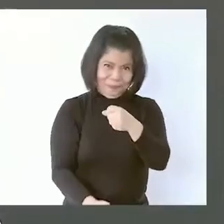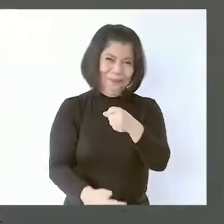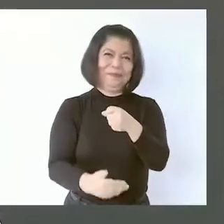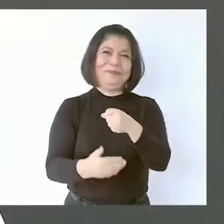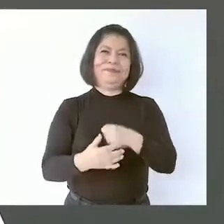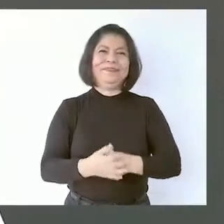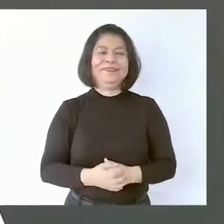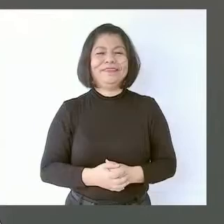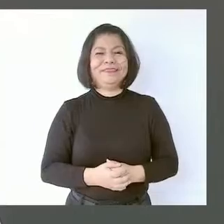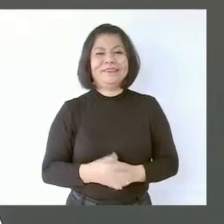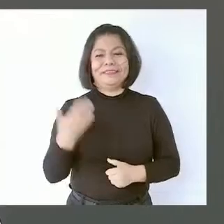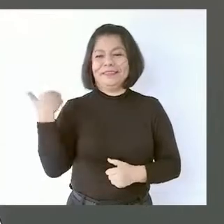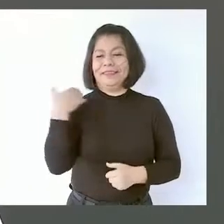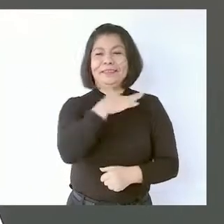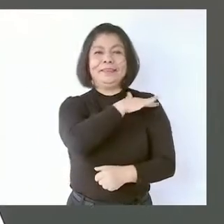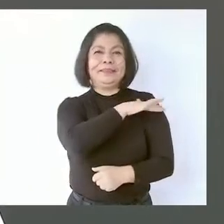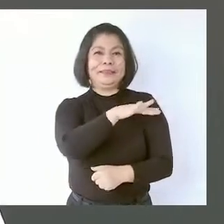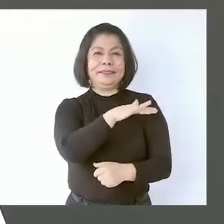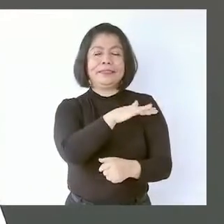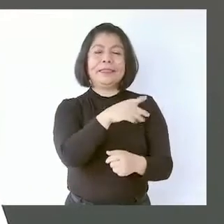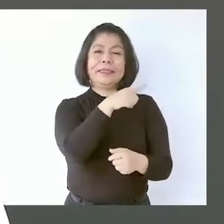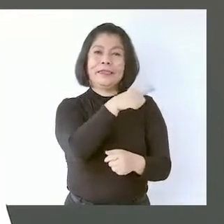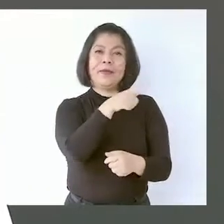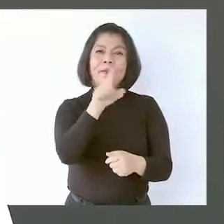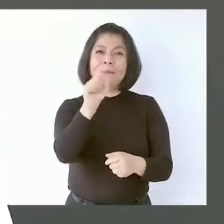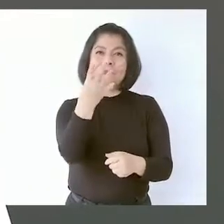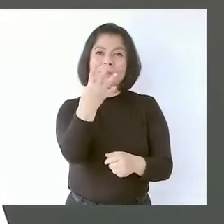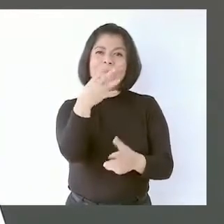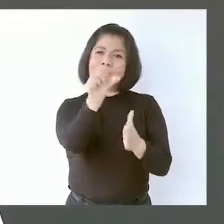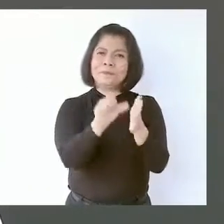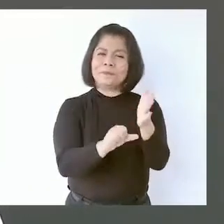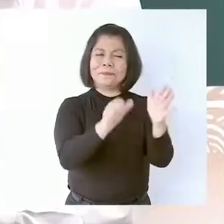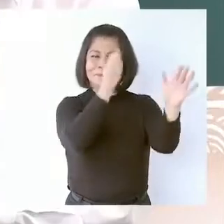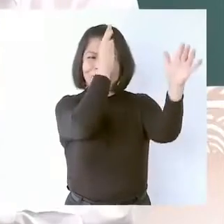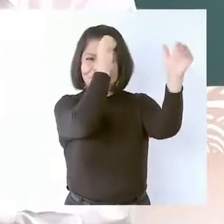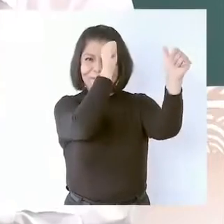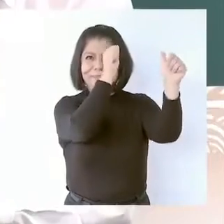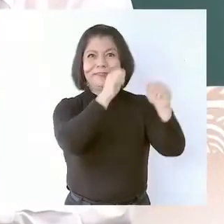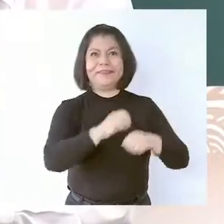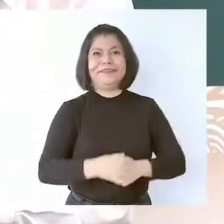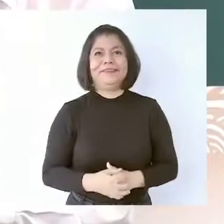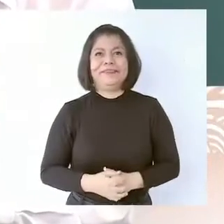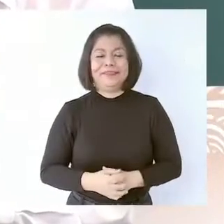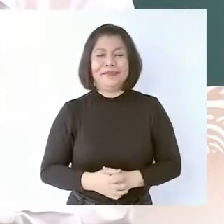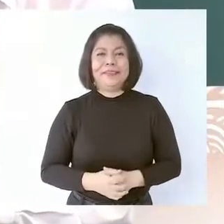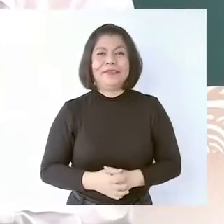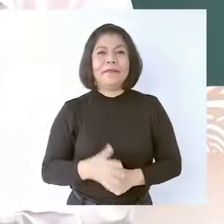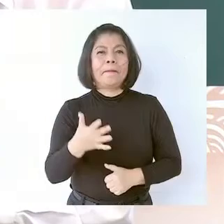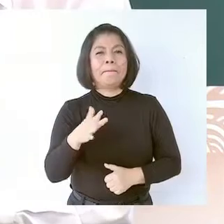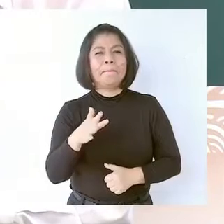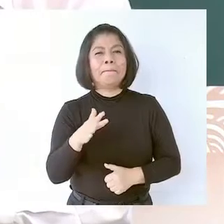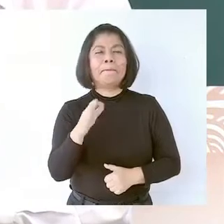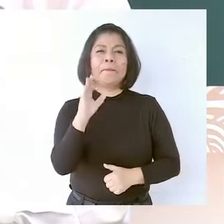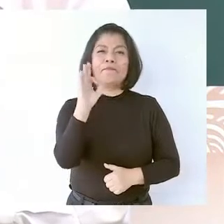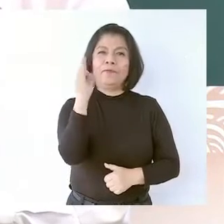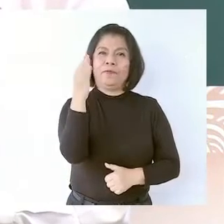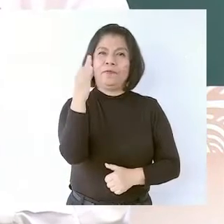palabra, 24 meses. Es decir, para febrero del